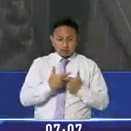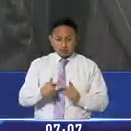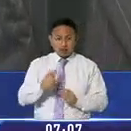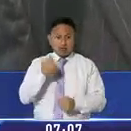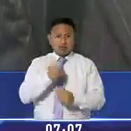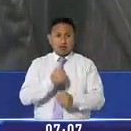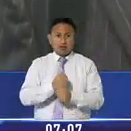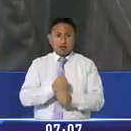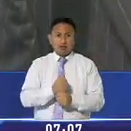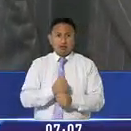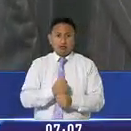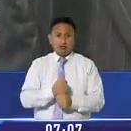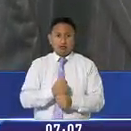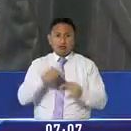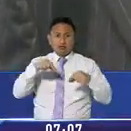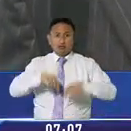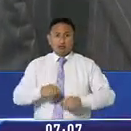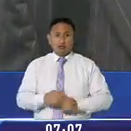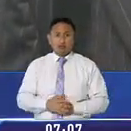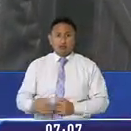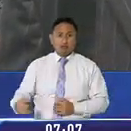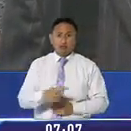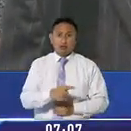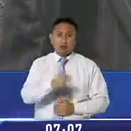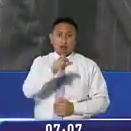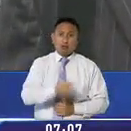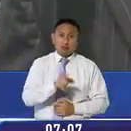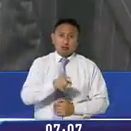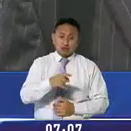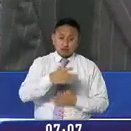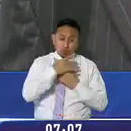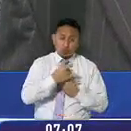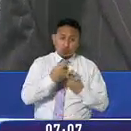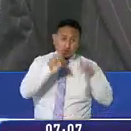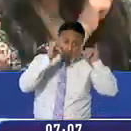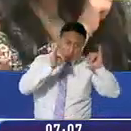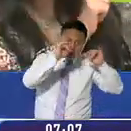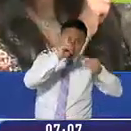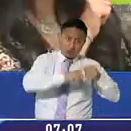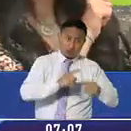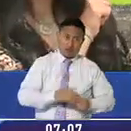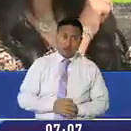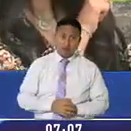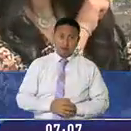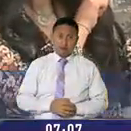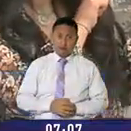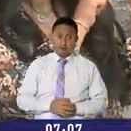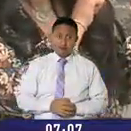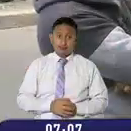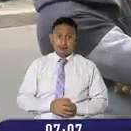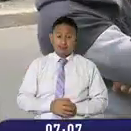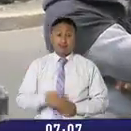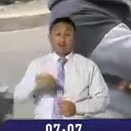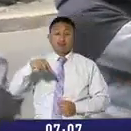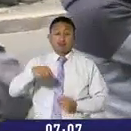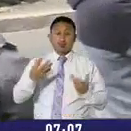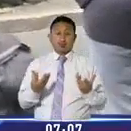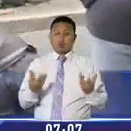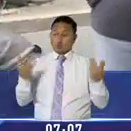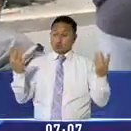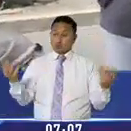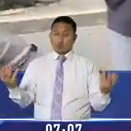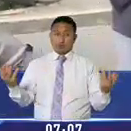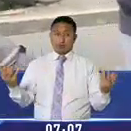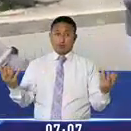a dar paso a que vuelva la afición taurina y la fiesta de los toros en Quito. Mientras se encontraban concentrados en los exteriores de la Corte